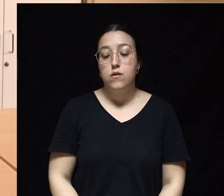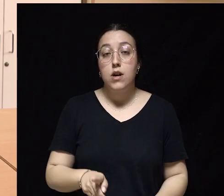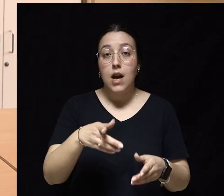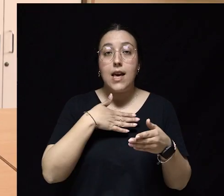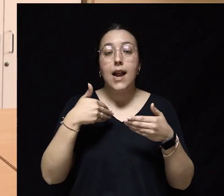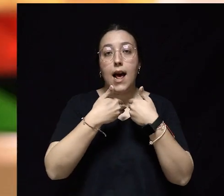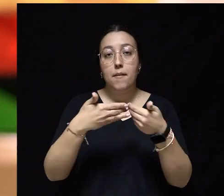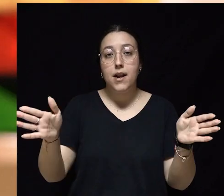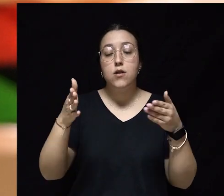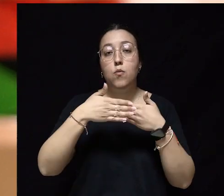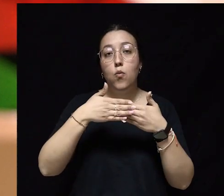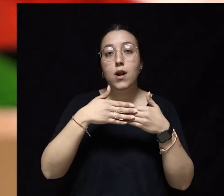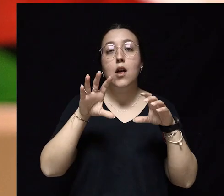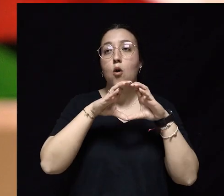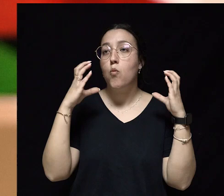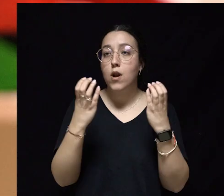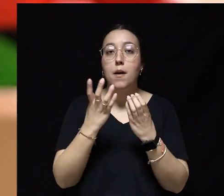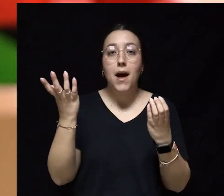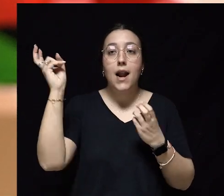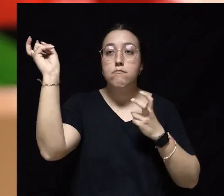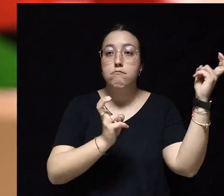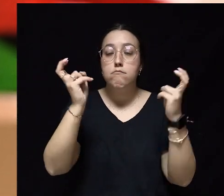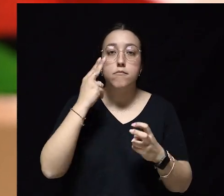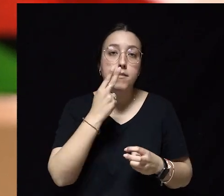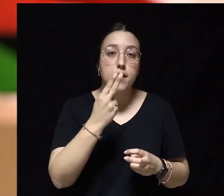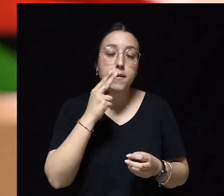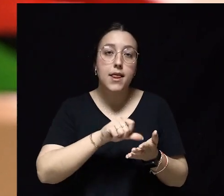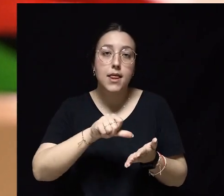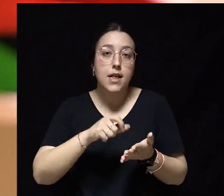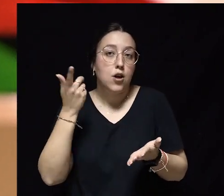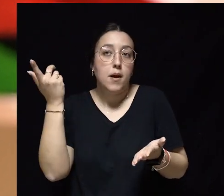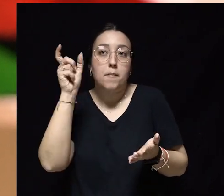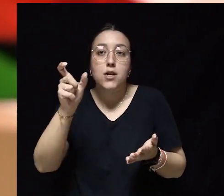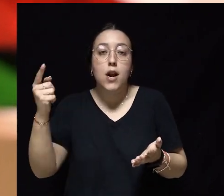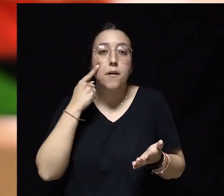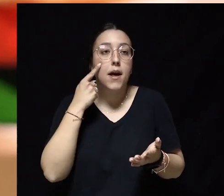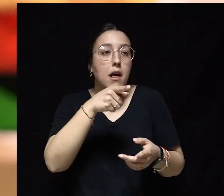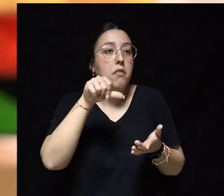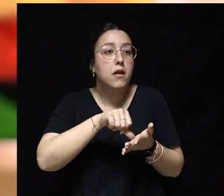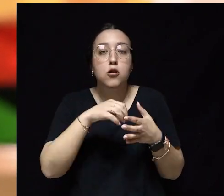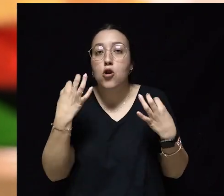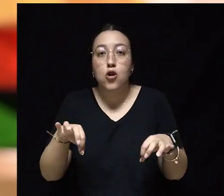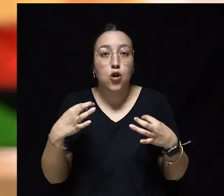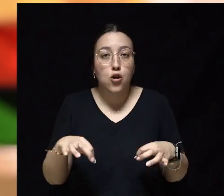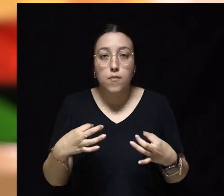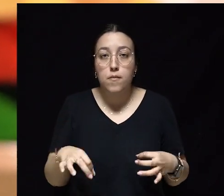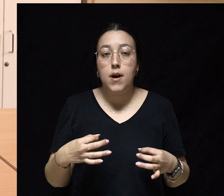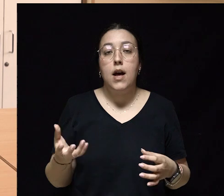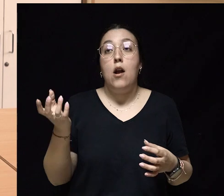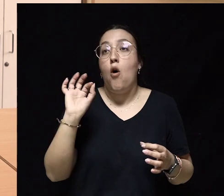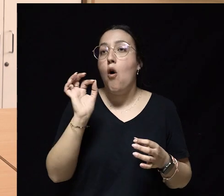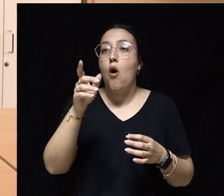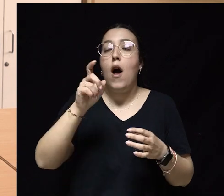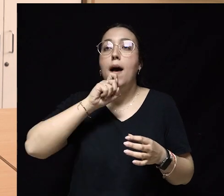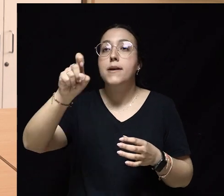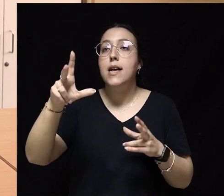bastante más inclusivas. Hemos abierto el centro a toda la comunidad. Queremos que